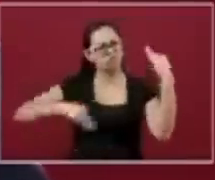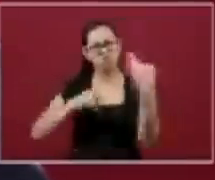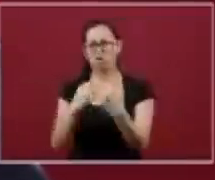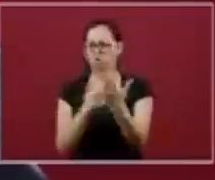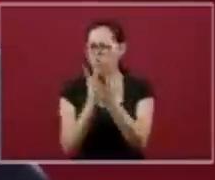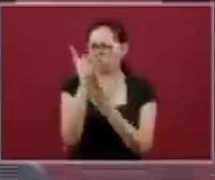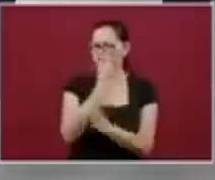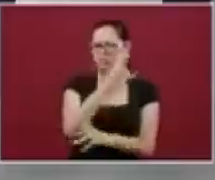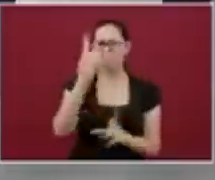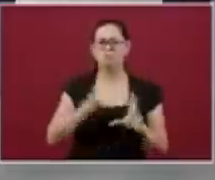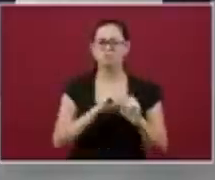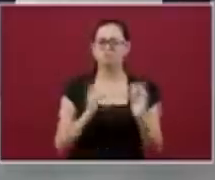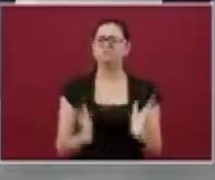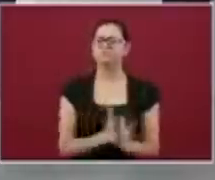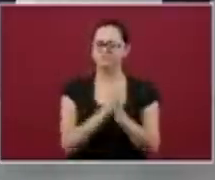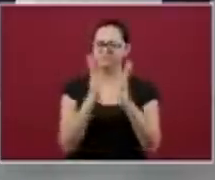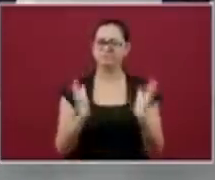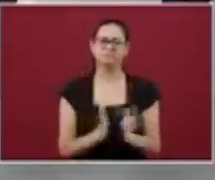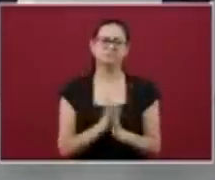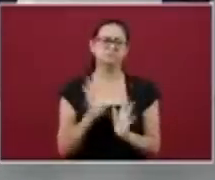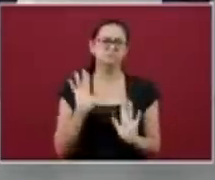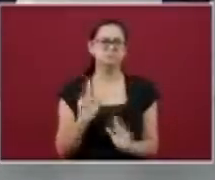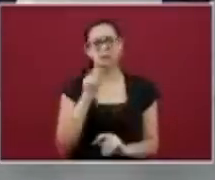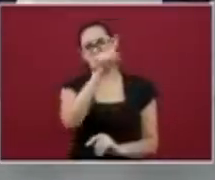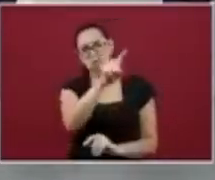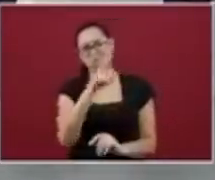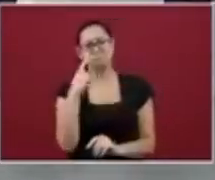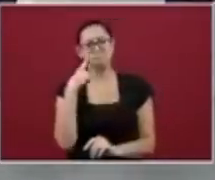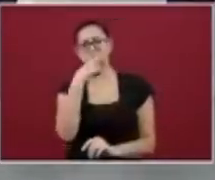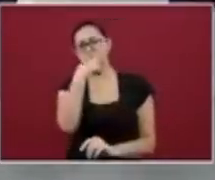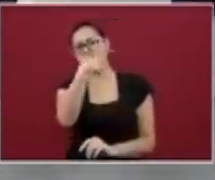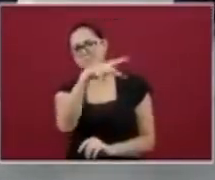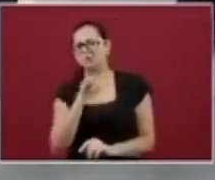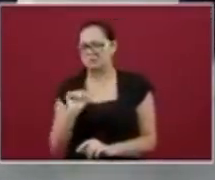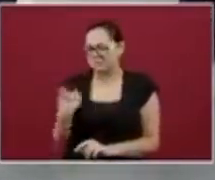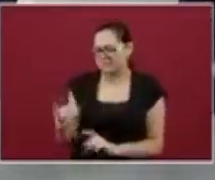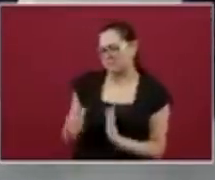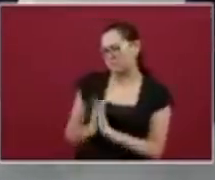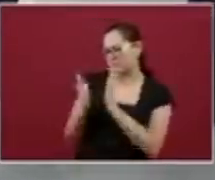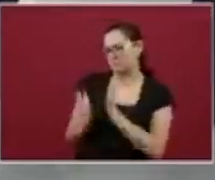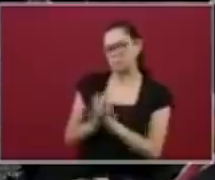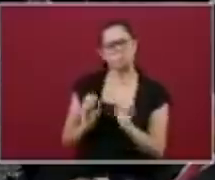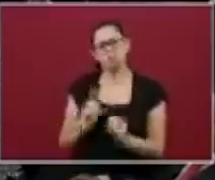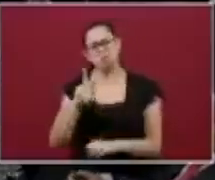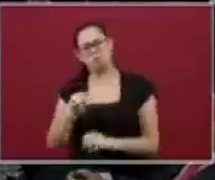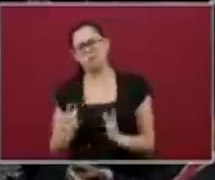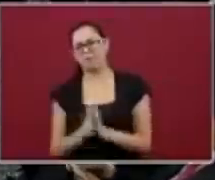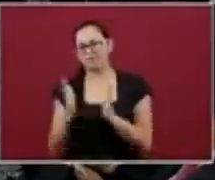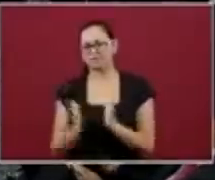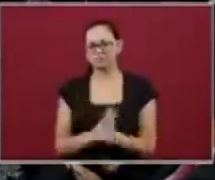derechos plenos. Y ellos ya decidirán en qué participan y en qué no. Por favor.